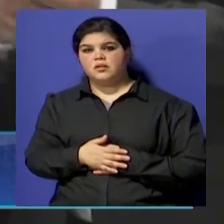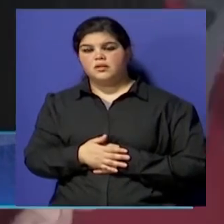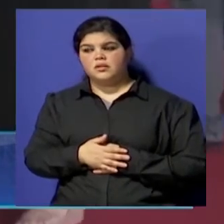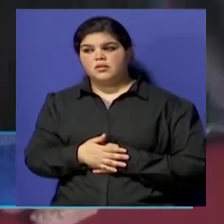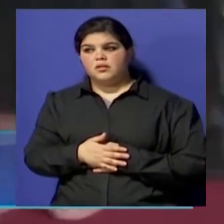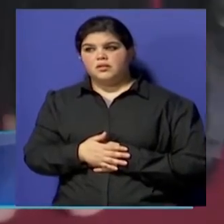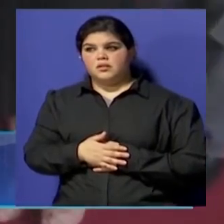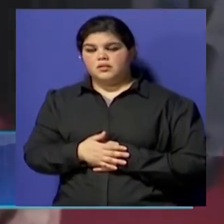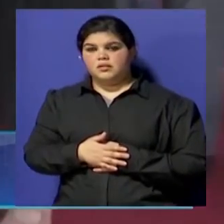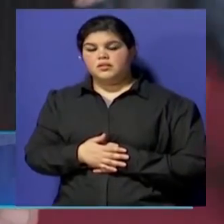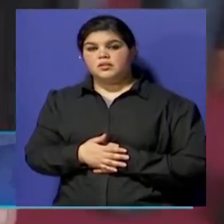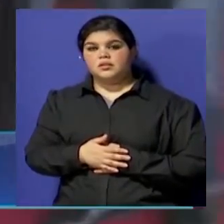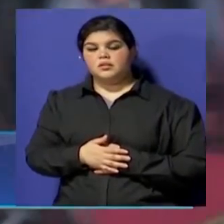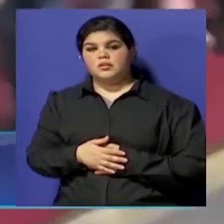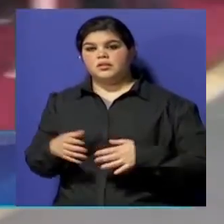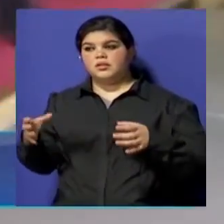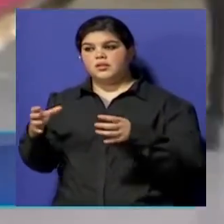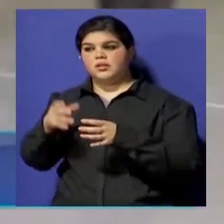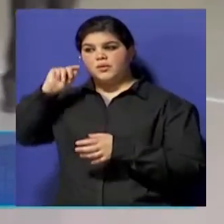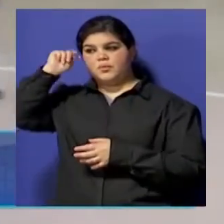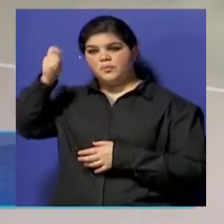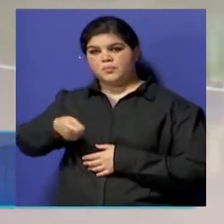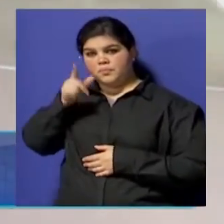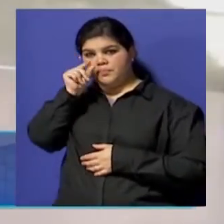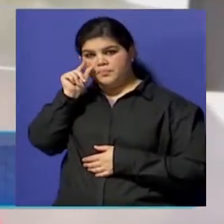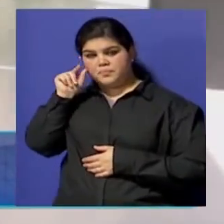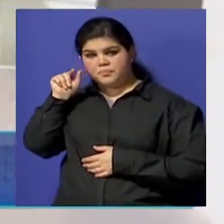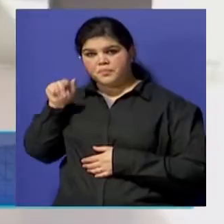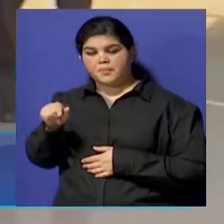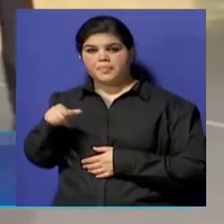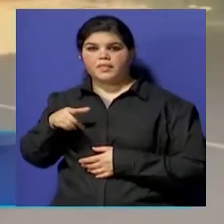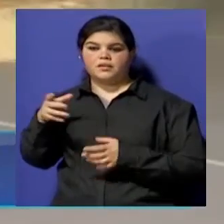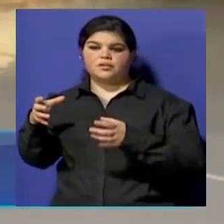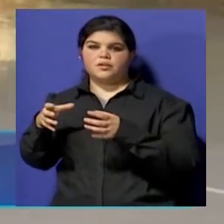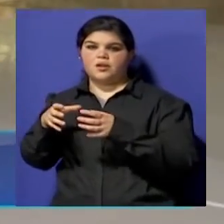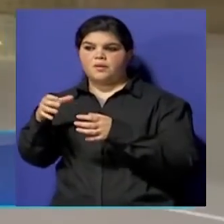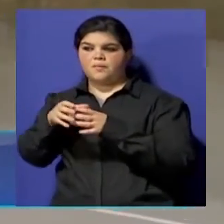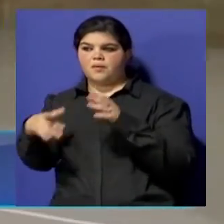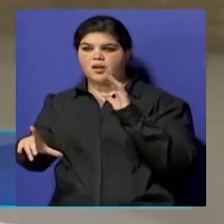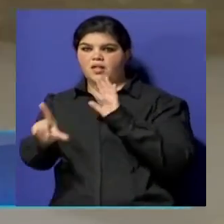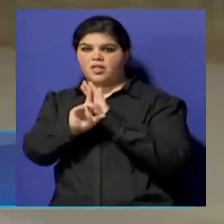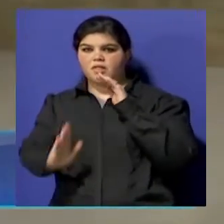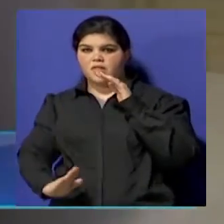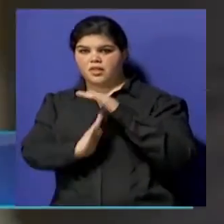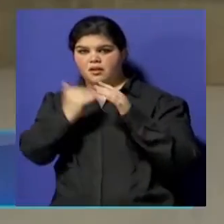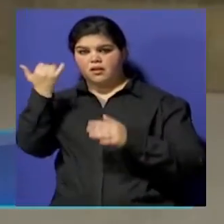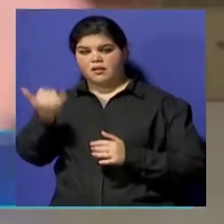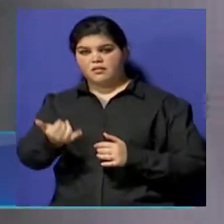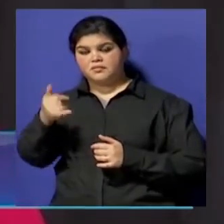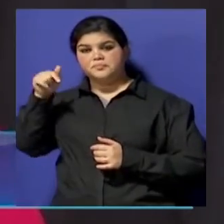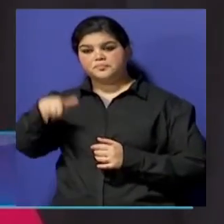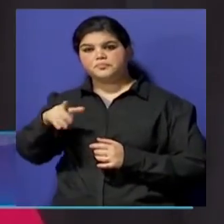caso del impeachment, digamos, es un instrumento constitucional que en el caso de Brasil permite que, bueno, se